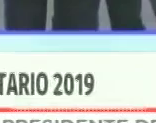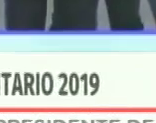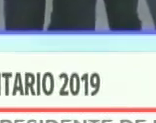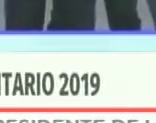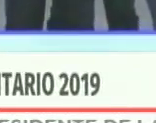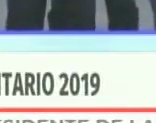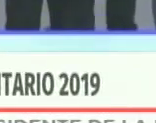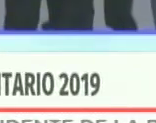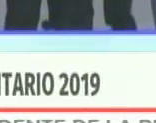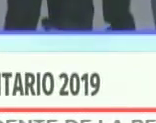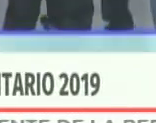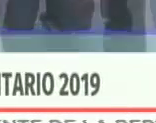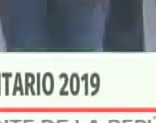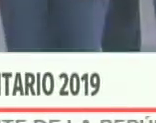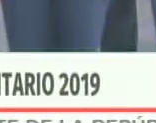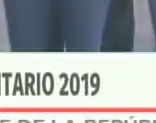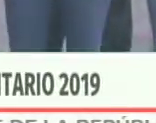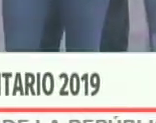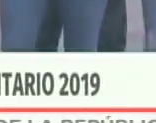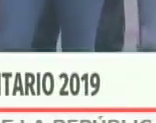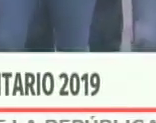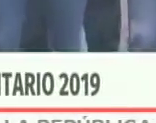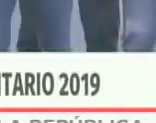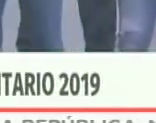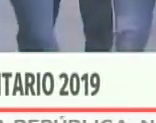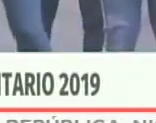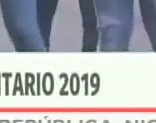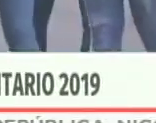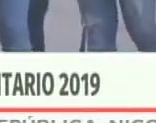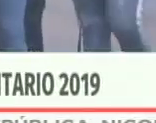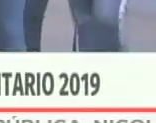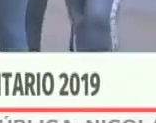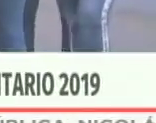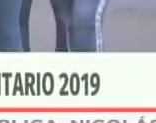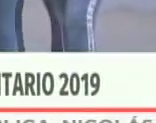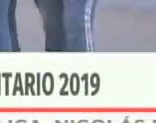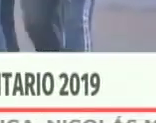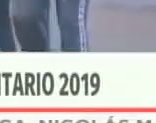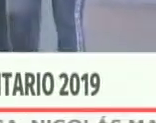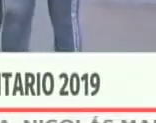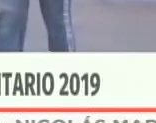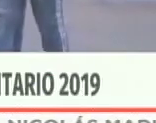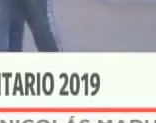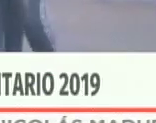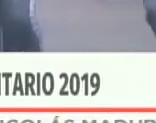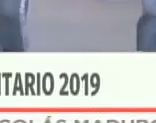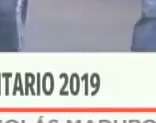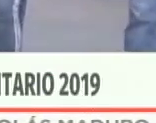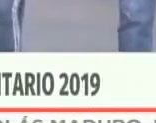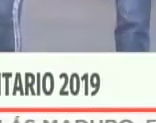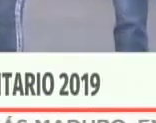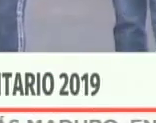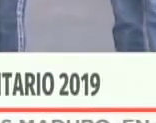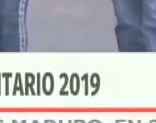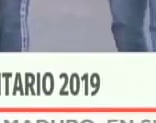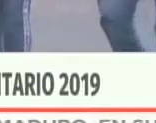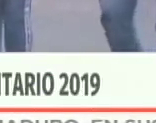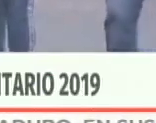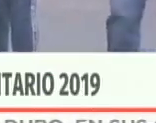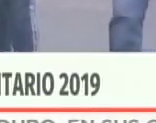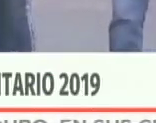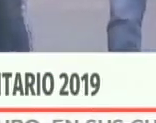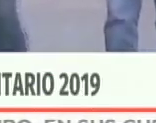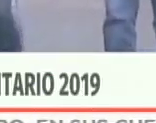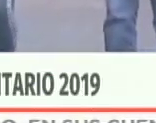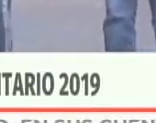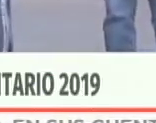¡Que viva la patria! Saludo, presidente, saludarlo a usted y al ministro de la Juventud y el Deporte, el compañero